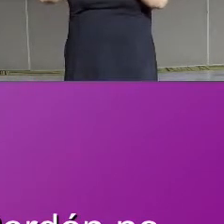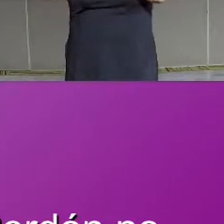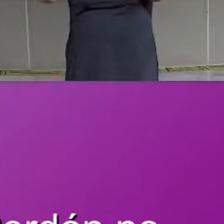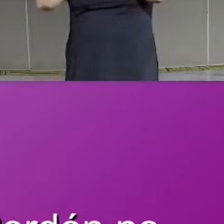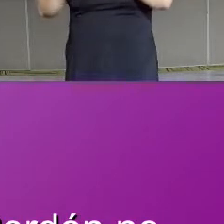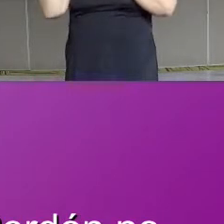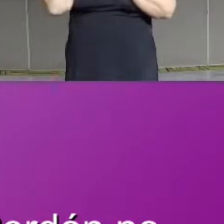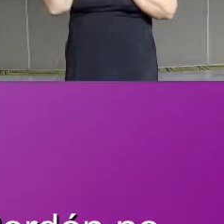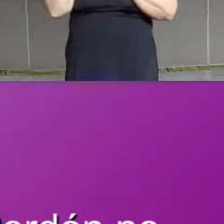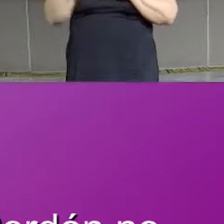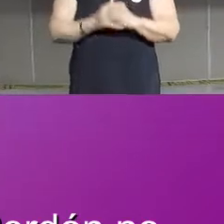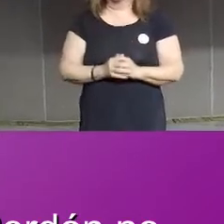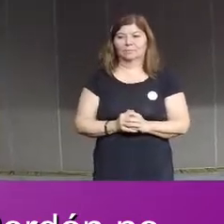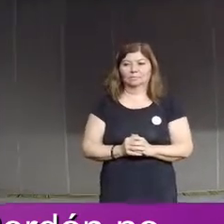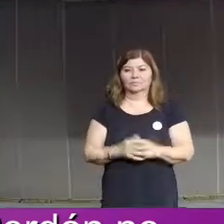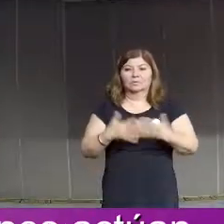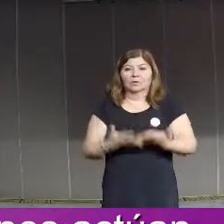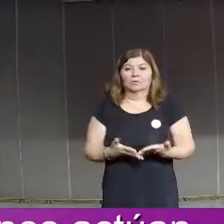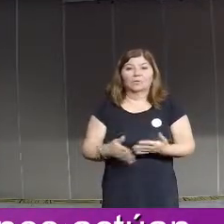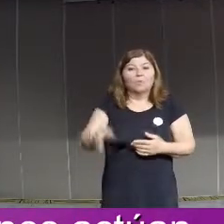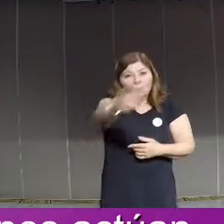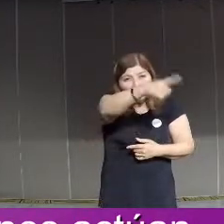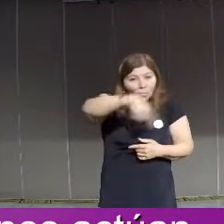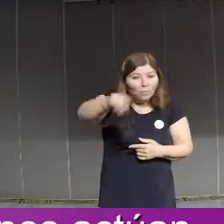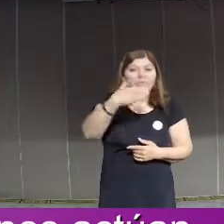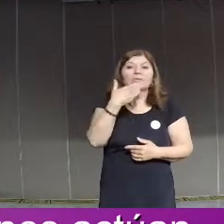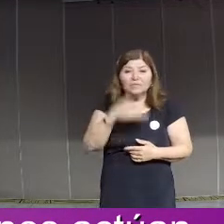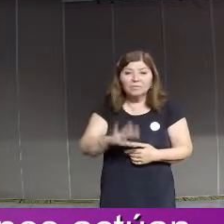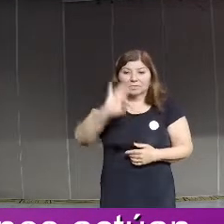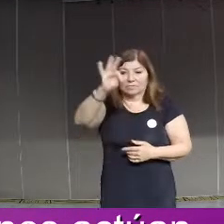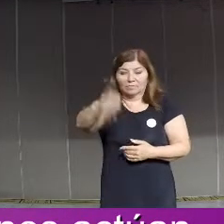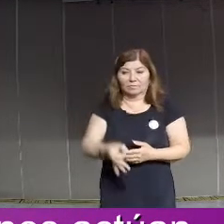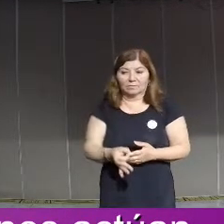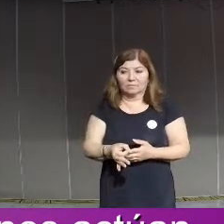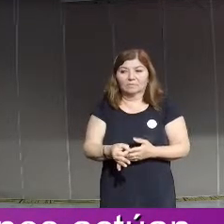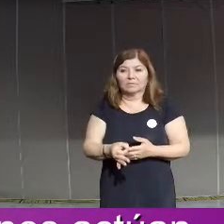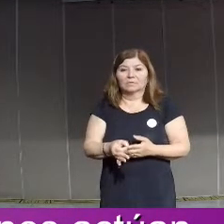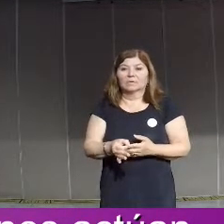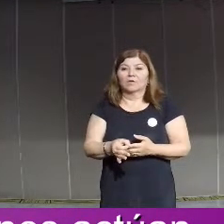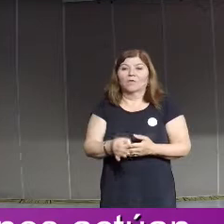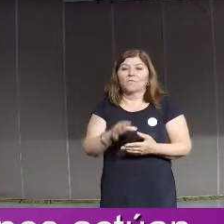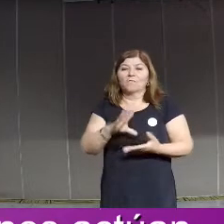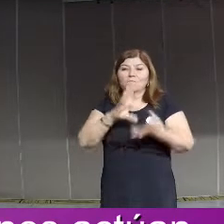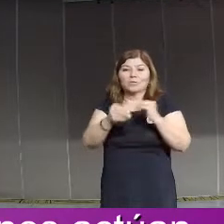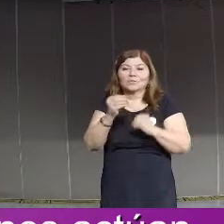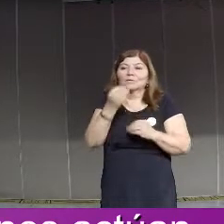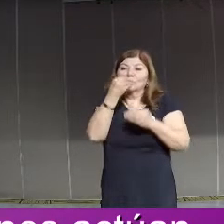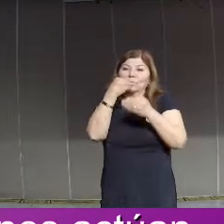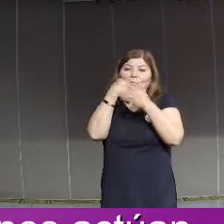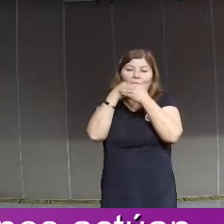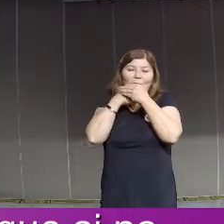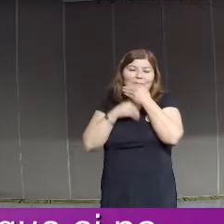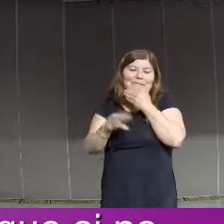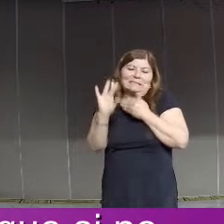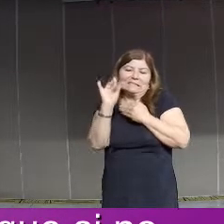pura esto. Simplemente para que sepan que el acto de deglutir es muy complejo y